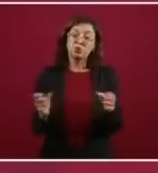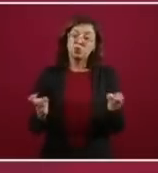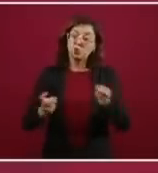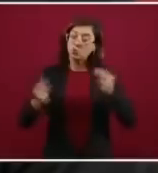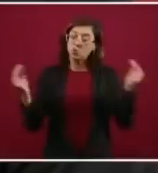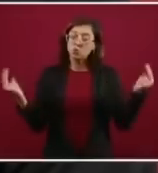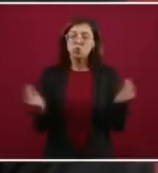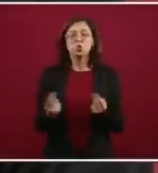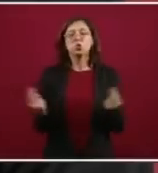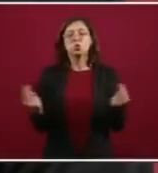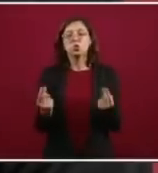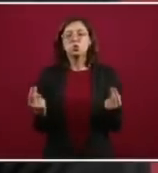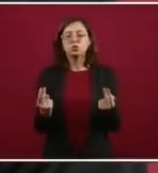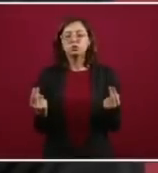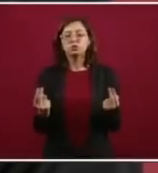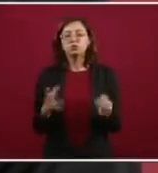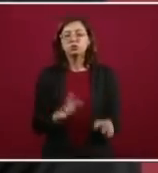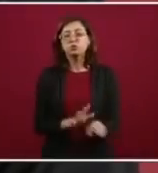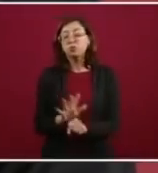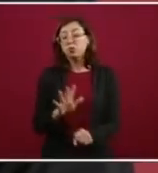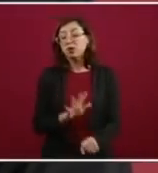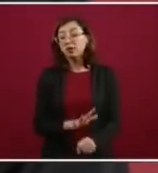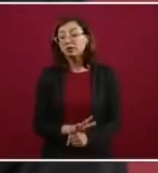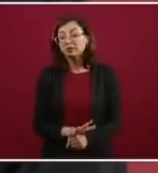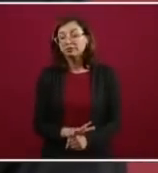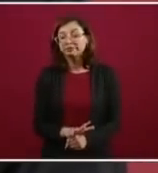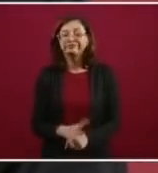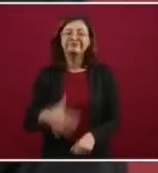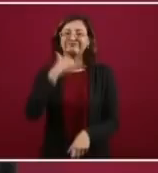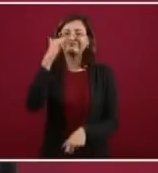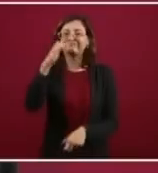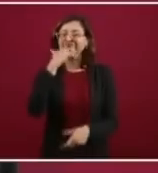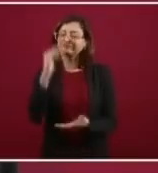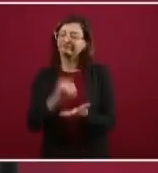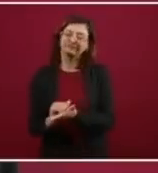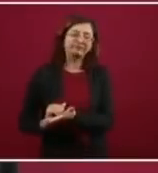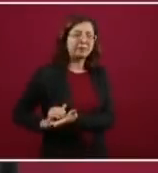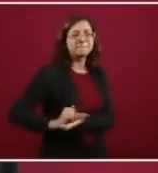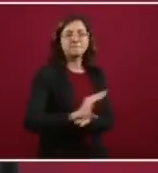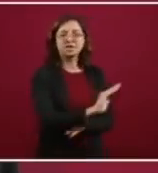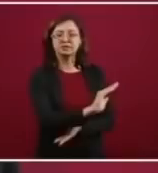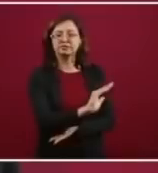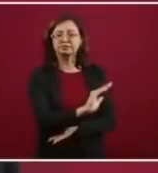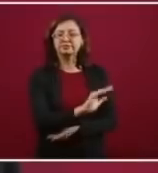necesitaba era desterrar la corrupción,